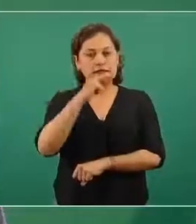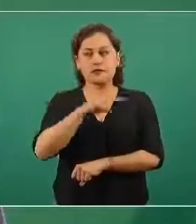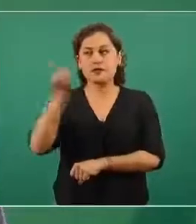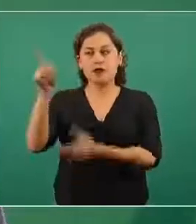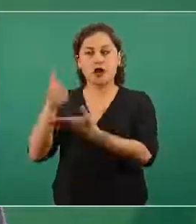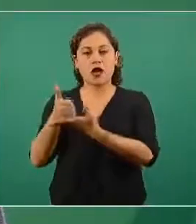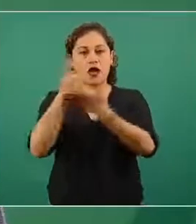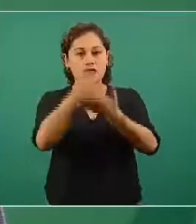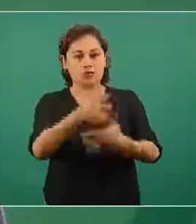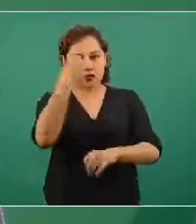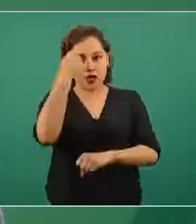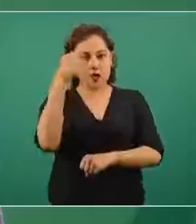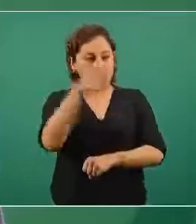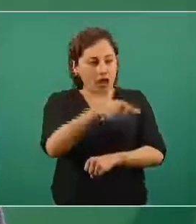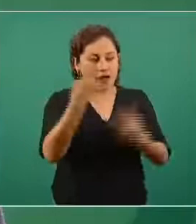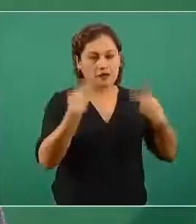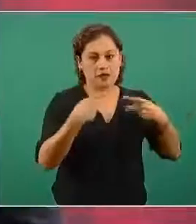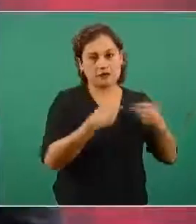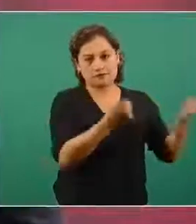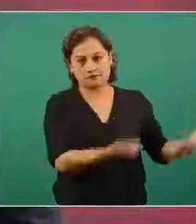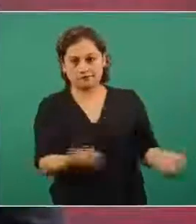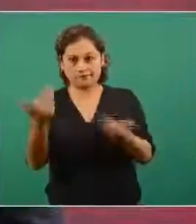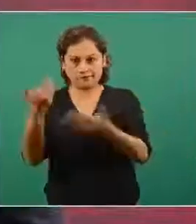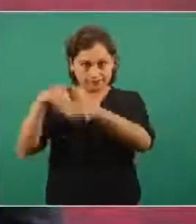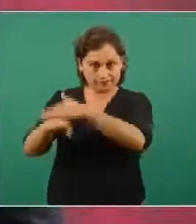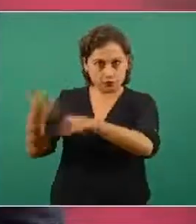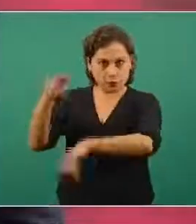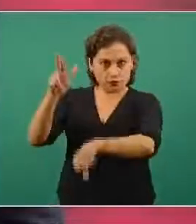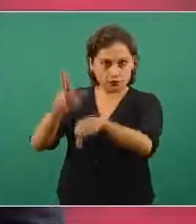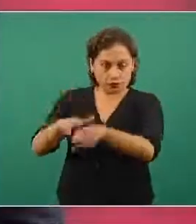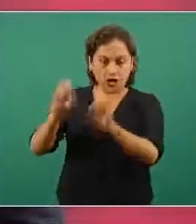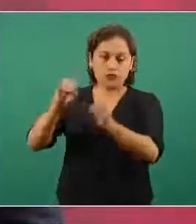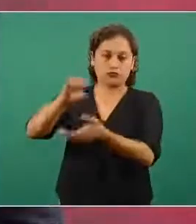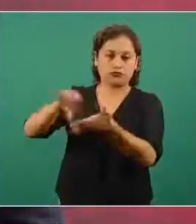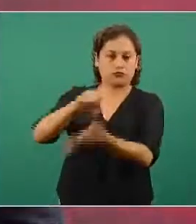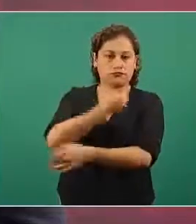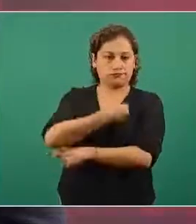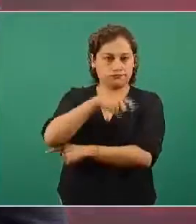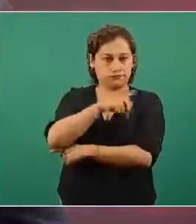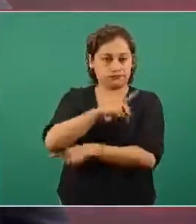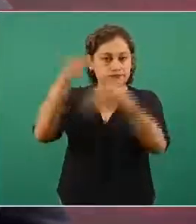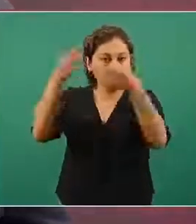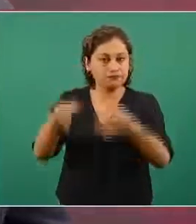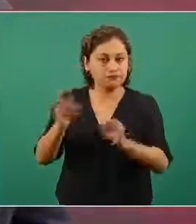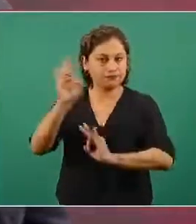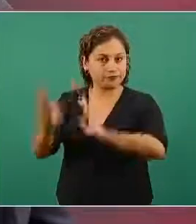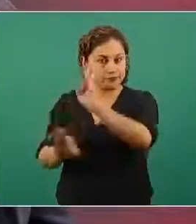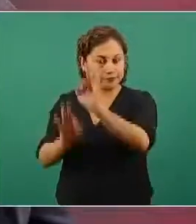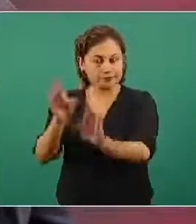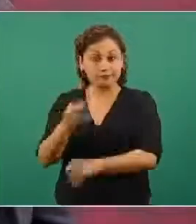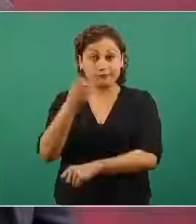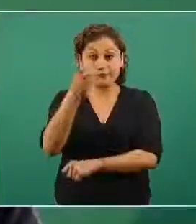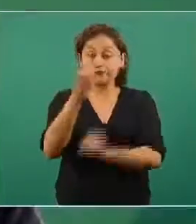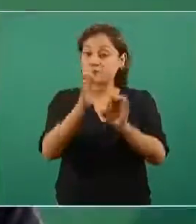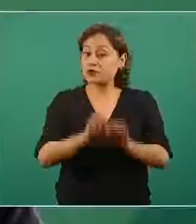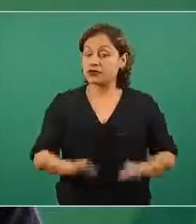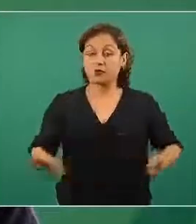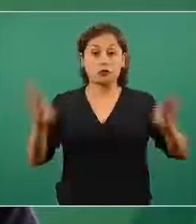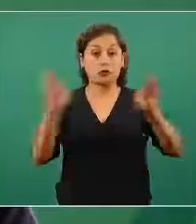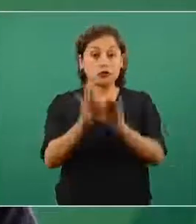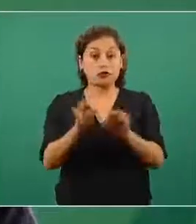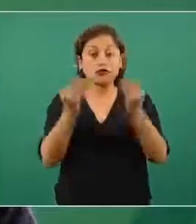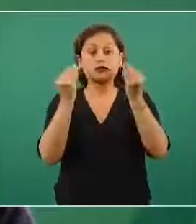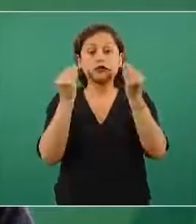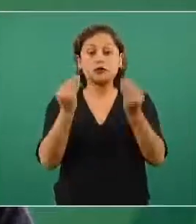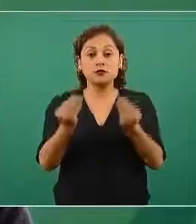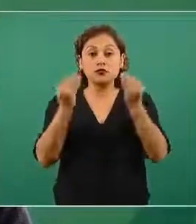más oportuno posible que puedan llegar a una unidad médica como tal. Entonces es muy importante la